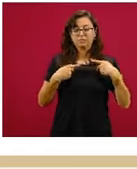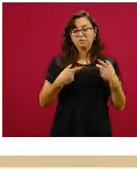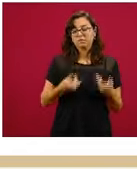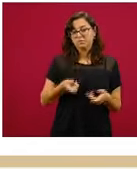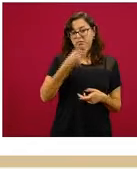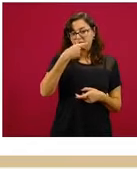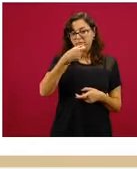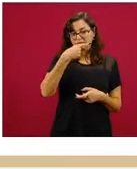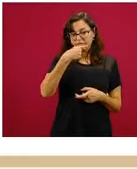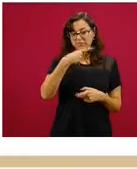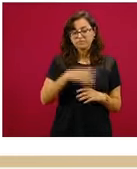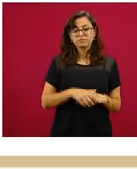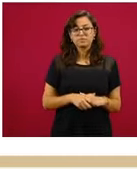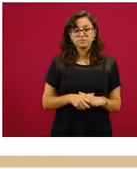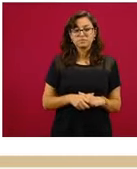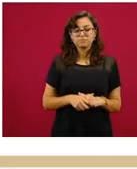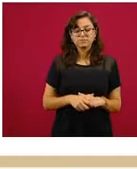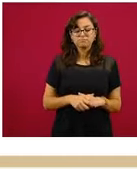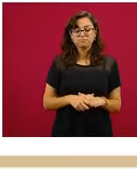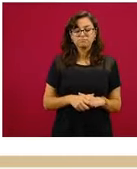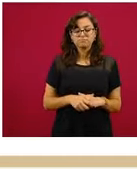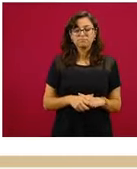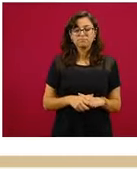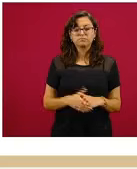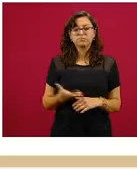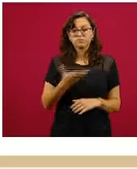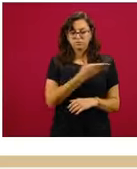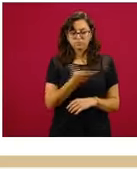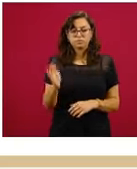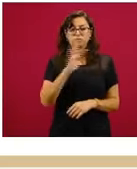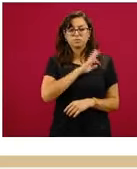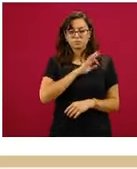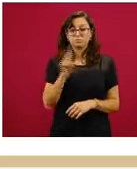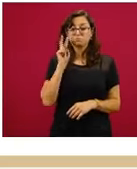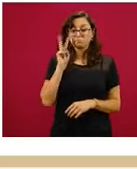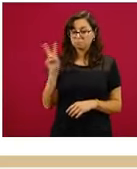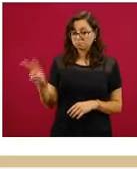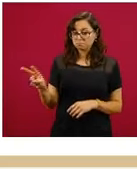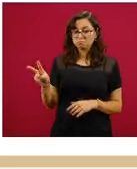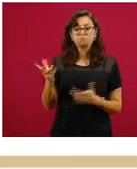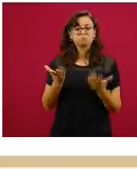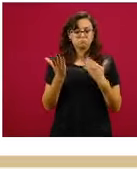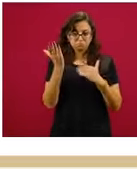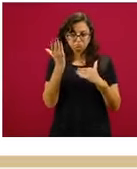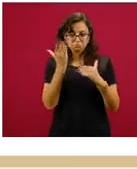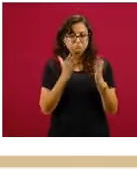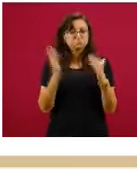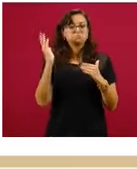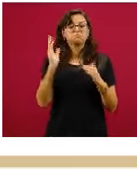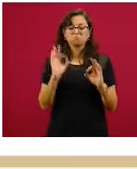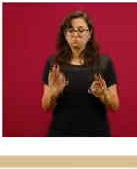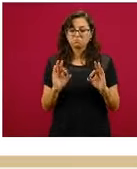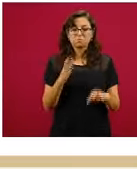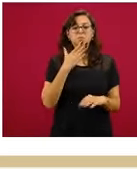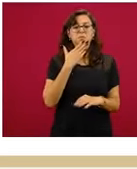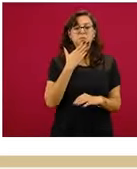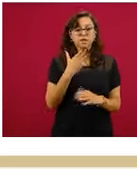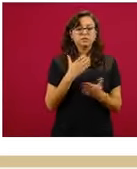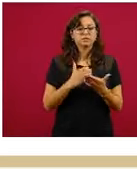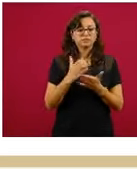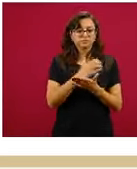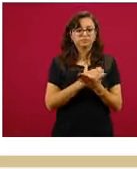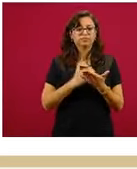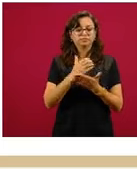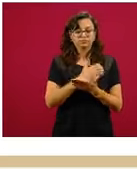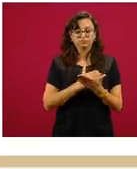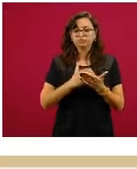Sí. Ok, ustedes ven que nos ha ido muy bien en lo que es el éxito, afortunadamente hemos curado. Esta gráfica